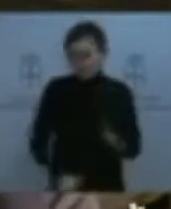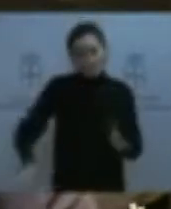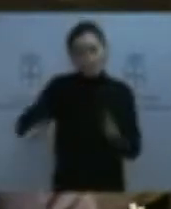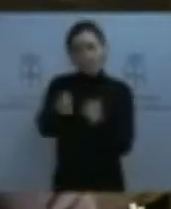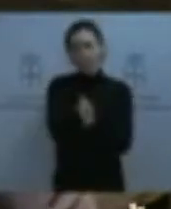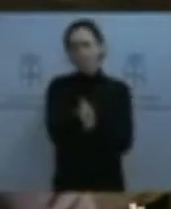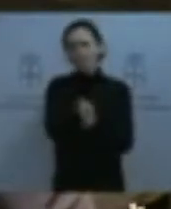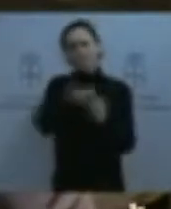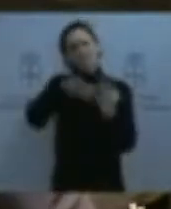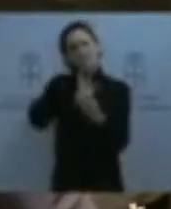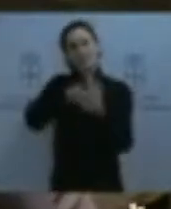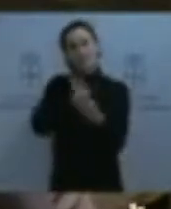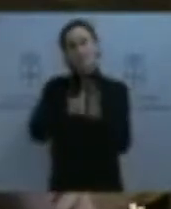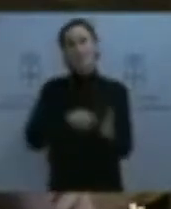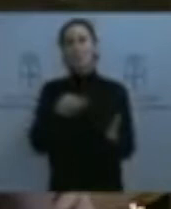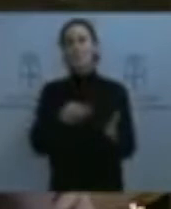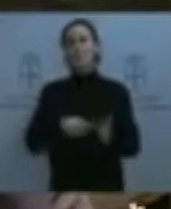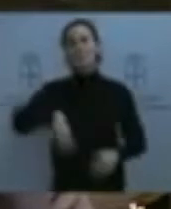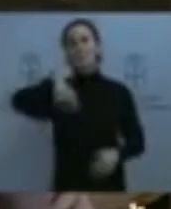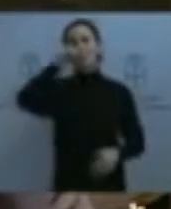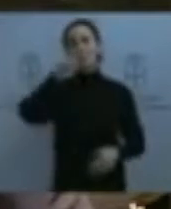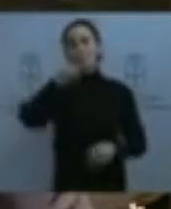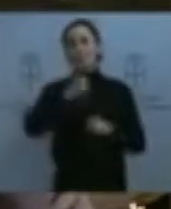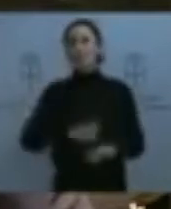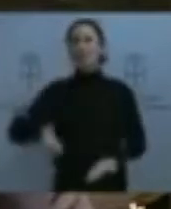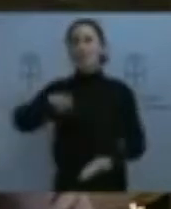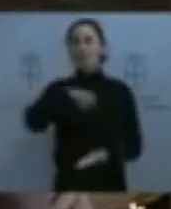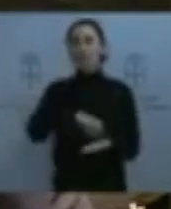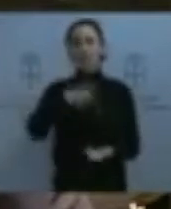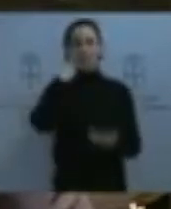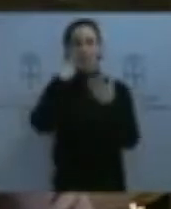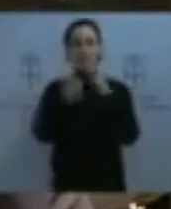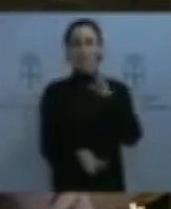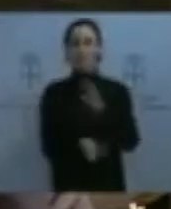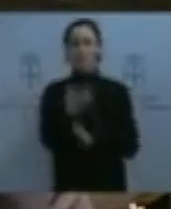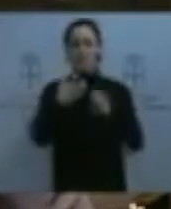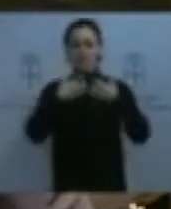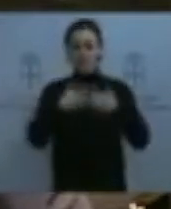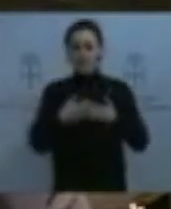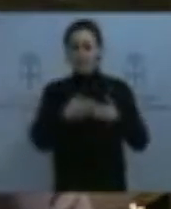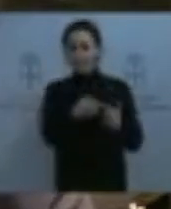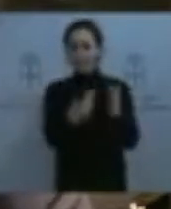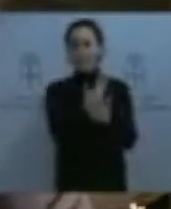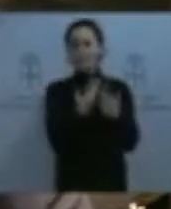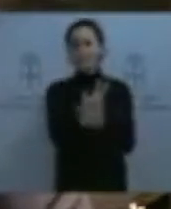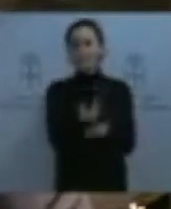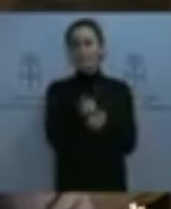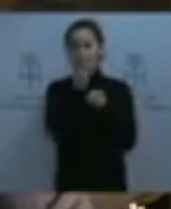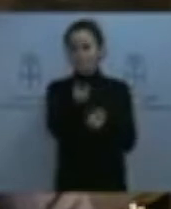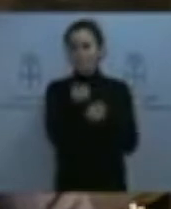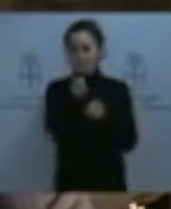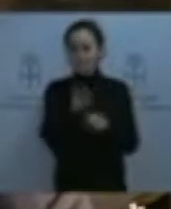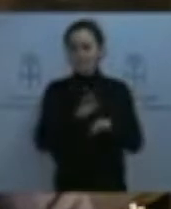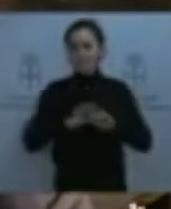proyecto cultural de Laboral Centro de Arte y Creación Industrial. ¿Cómo puede usted explicar que usted manifestara también en las comparecencias de inicio